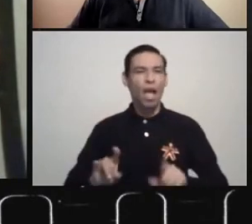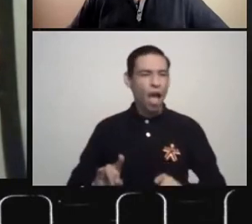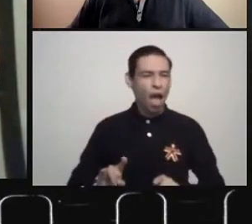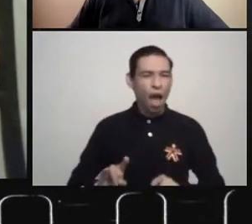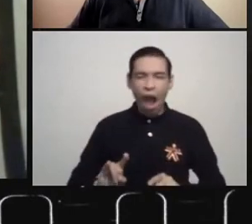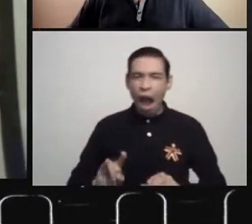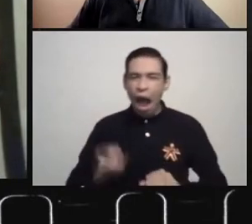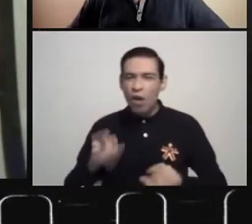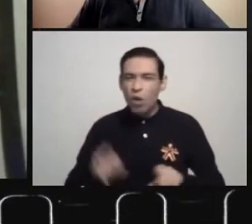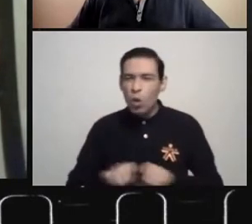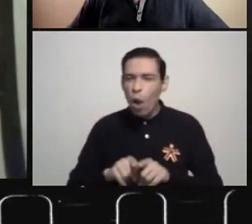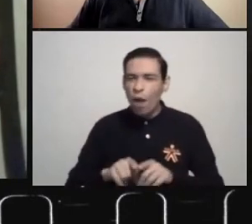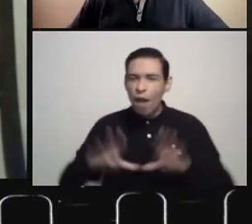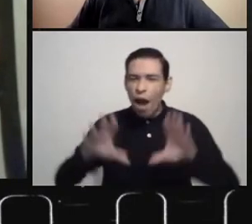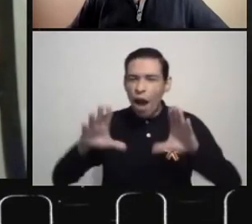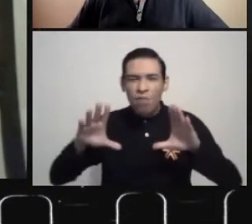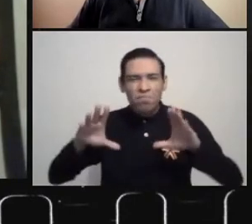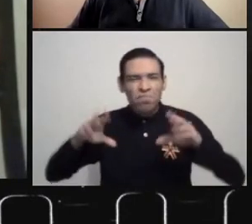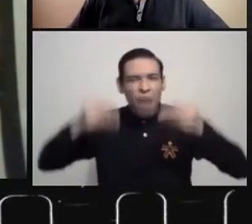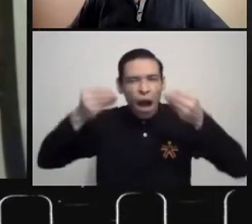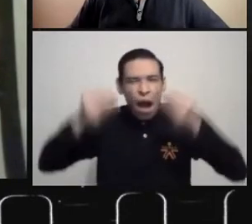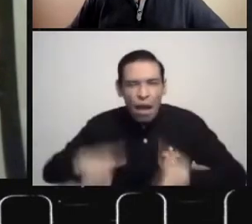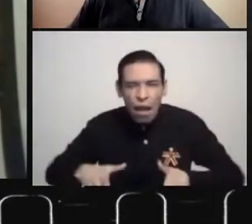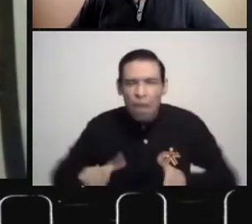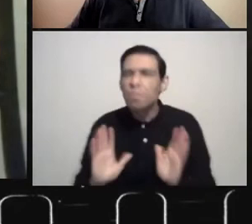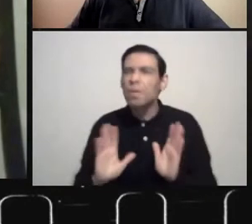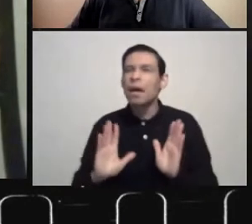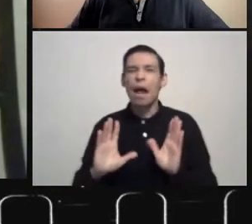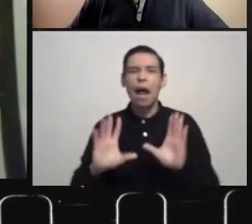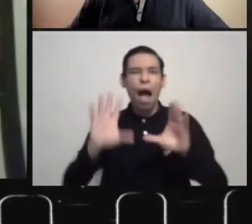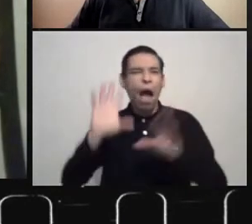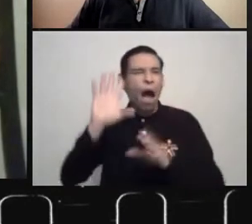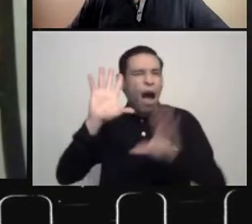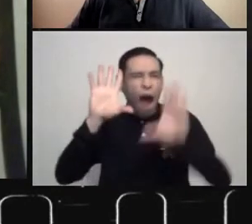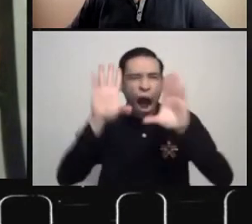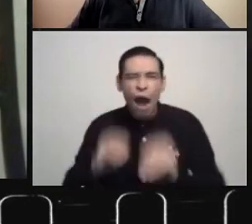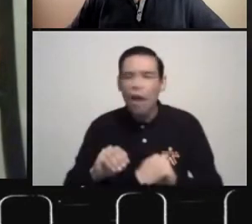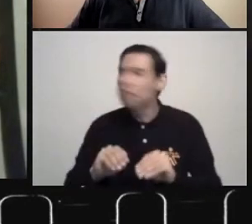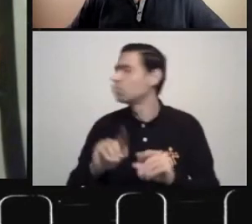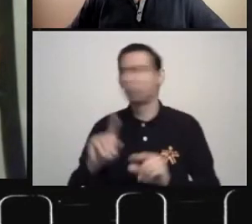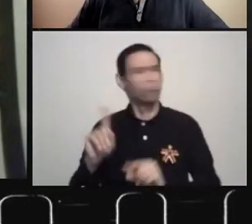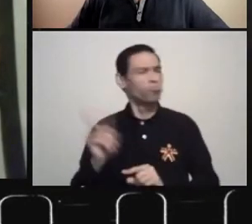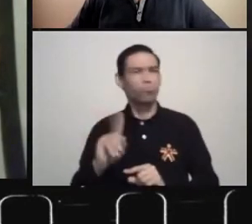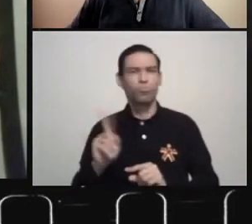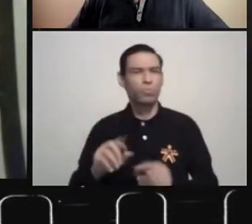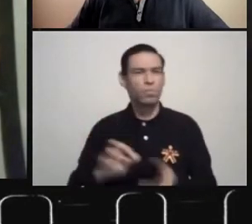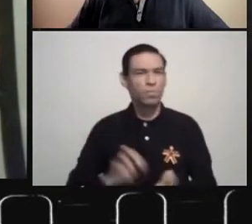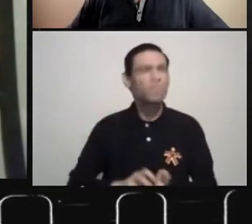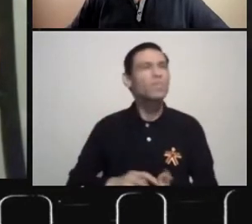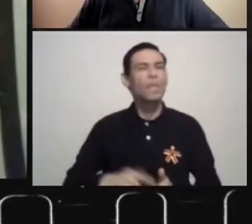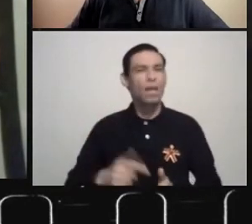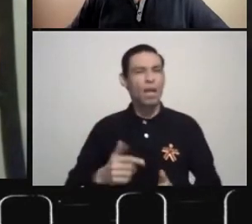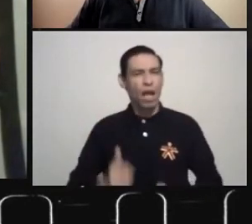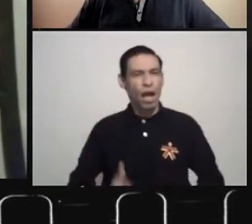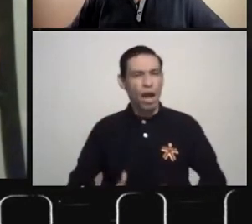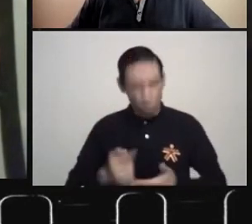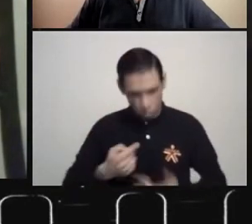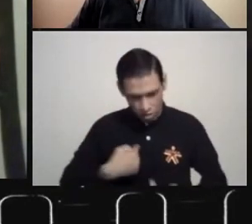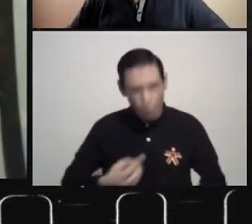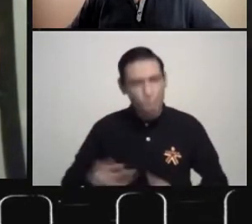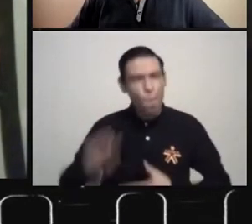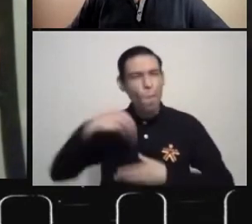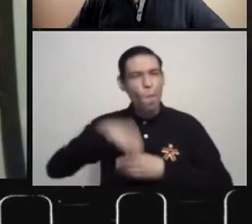pues de una mente muy joven toda la vida. Pues, y creo que esas son tres como condiciones de nuestro oficio